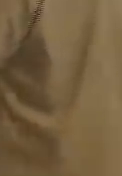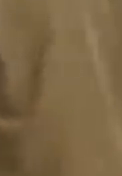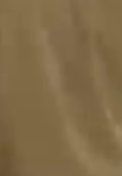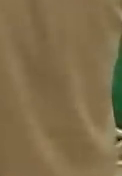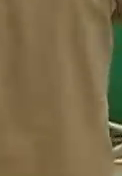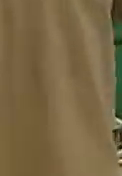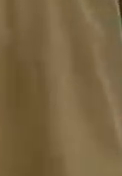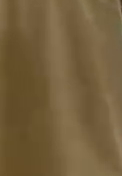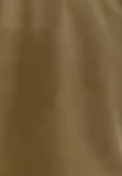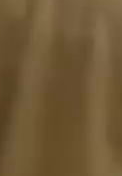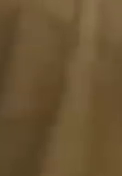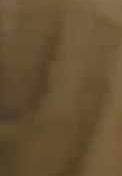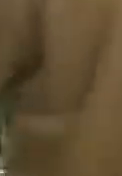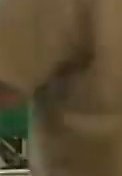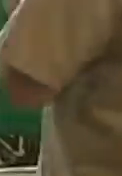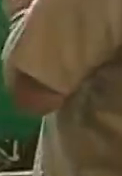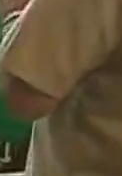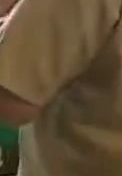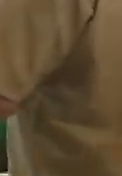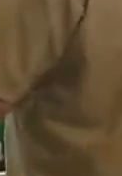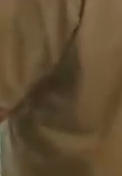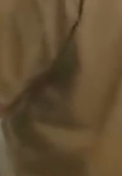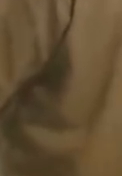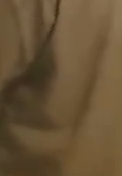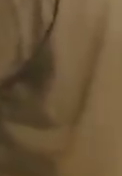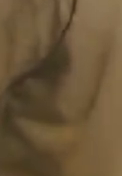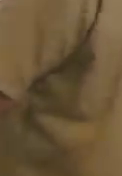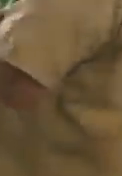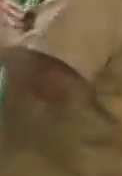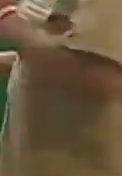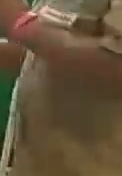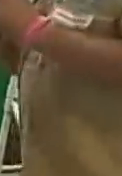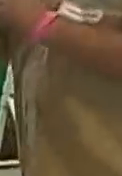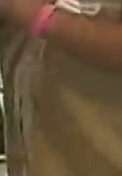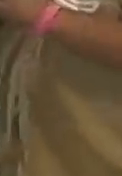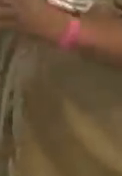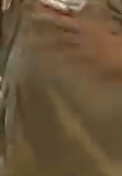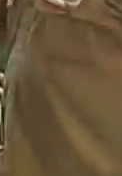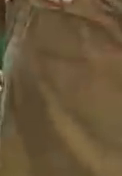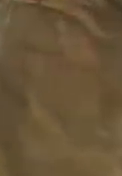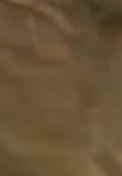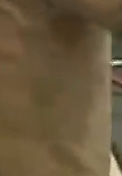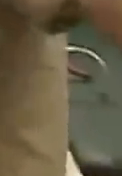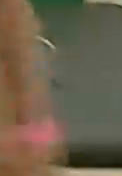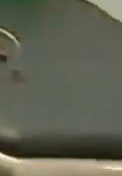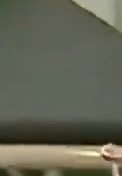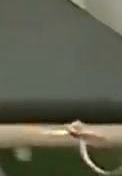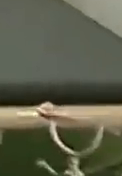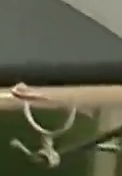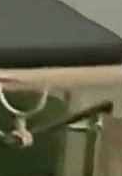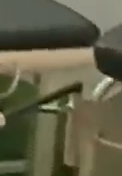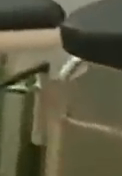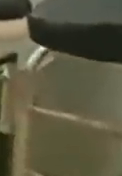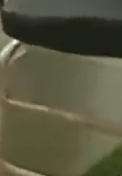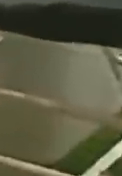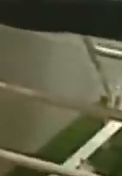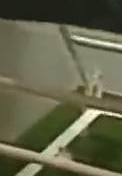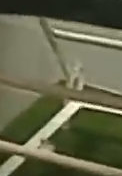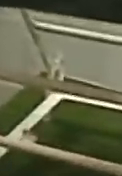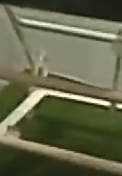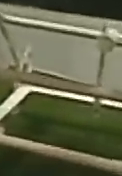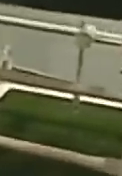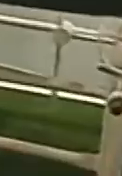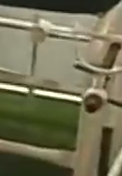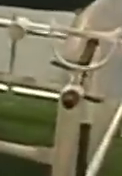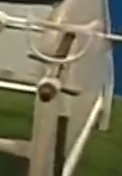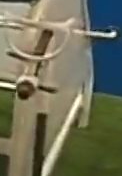de Gobierno en el avance de las tres R's.net que se aplica y se apunta a la resistencia, el renacimiento